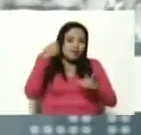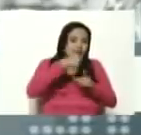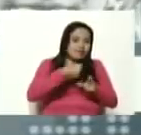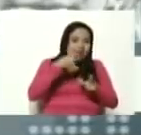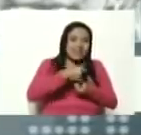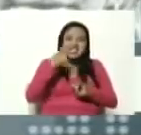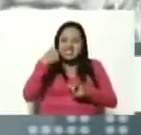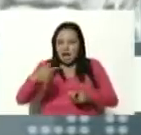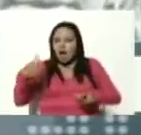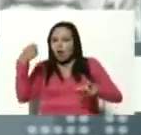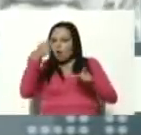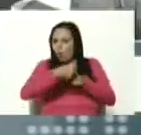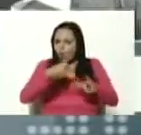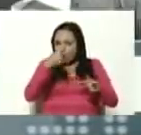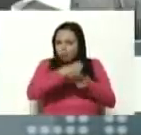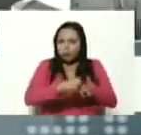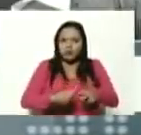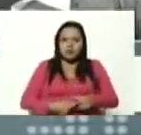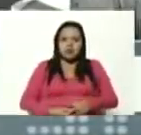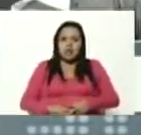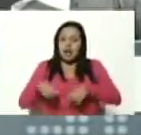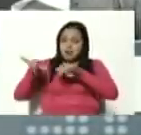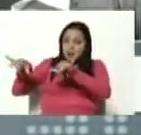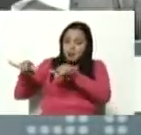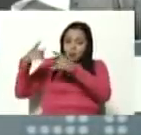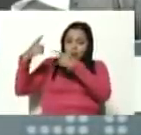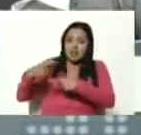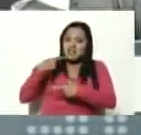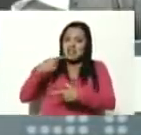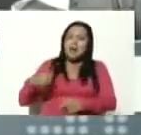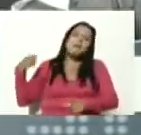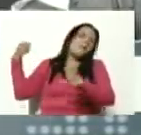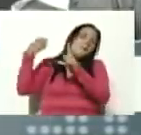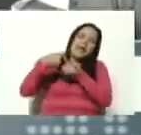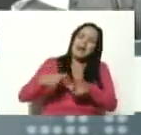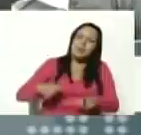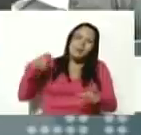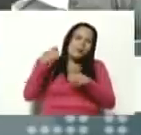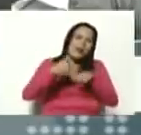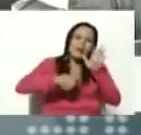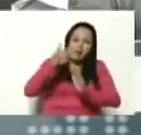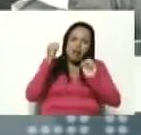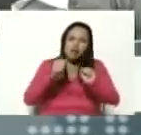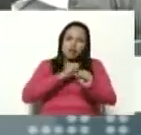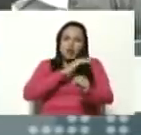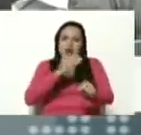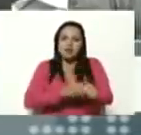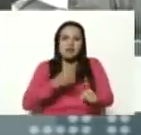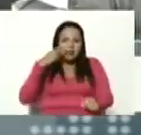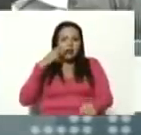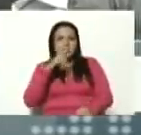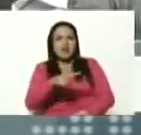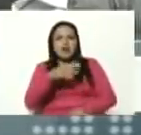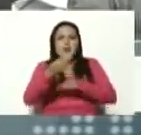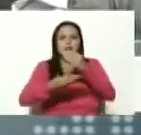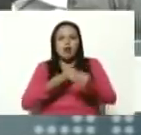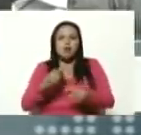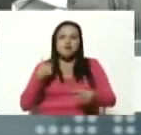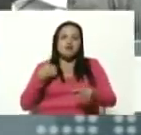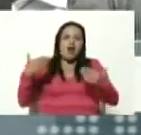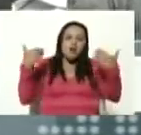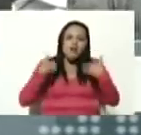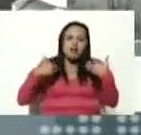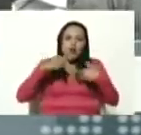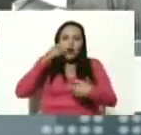estaban golpeando, él le decía, pégame, pégame más duro para que veas cómo resiste